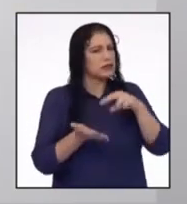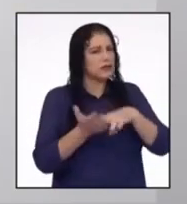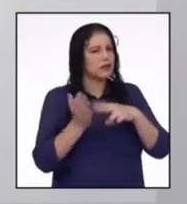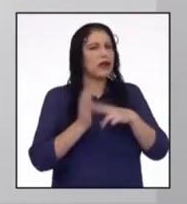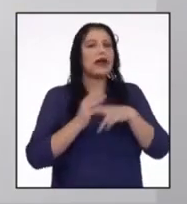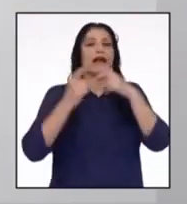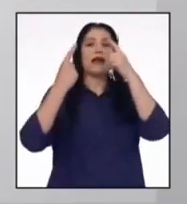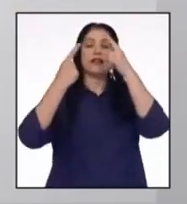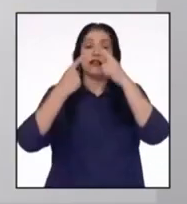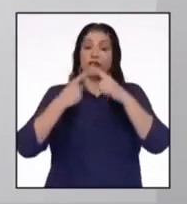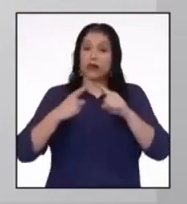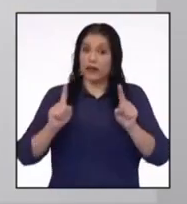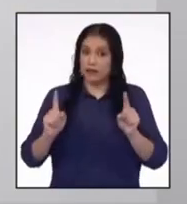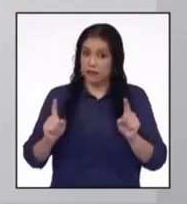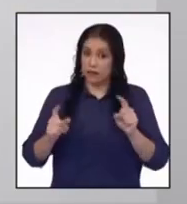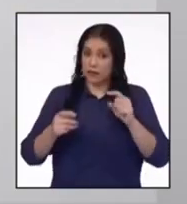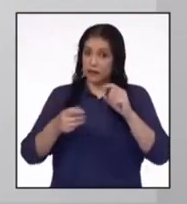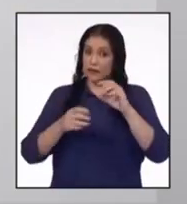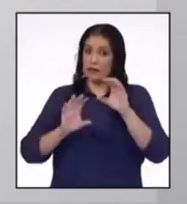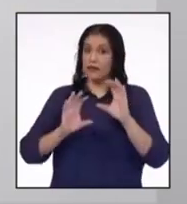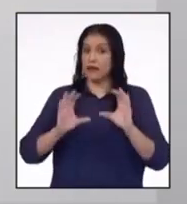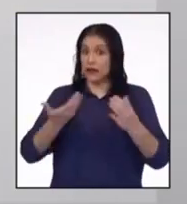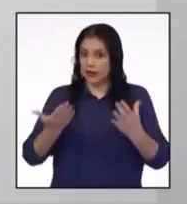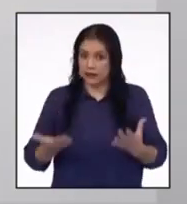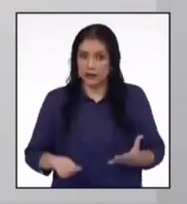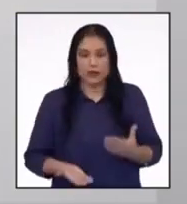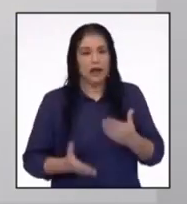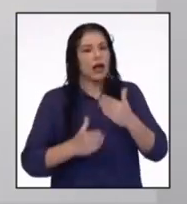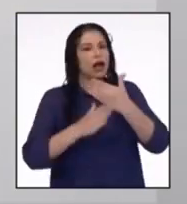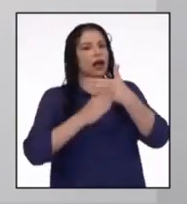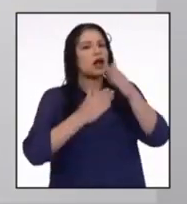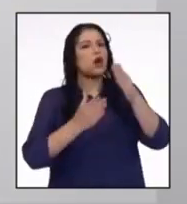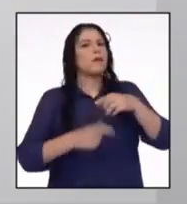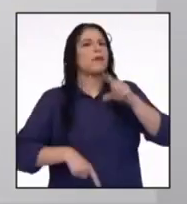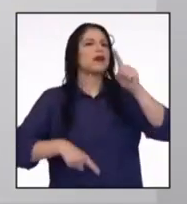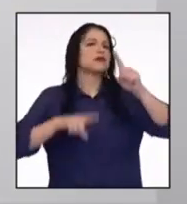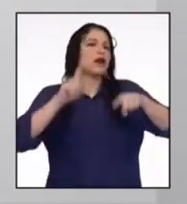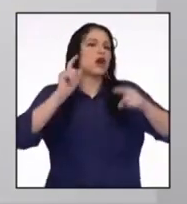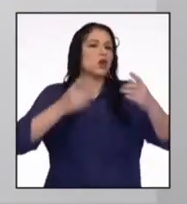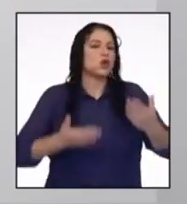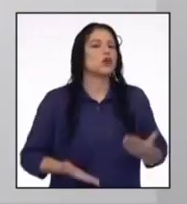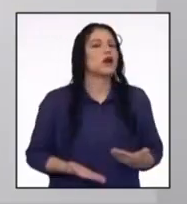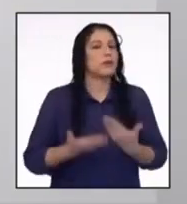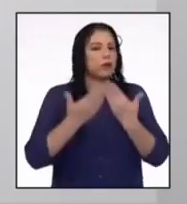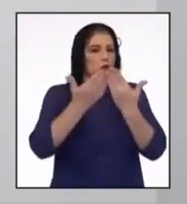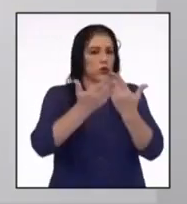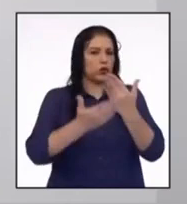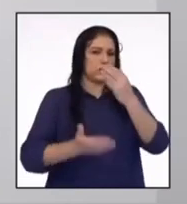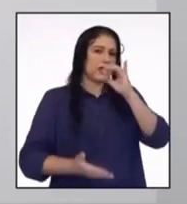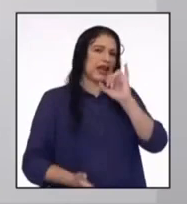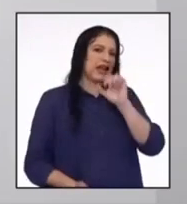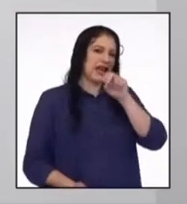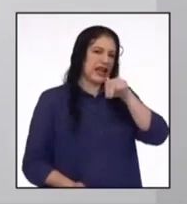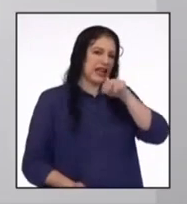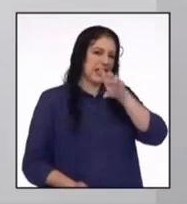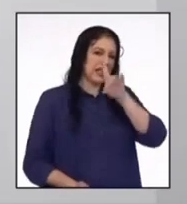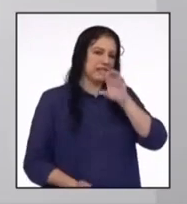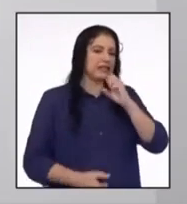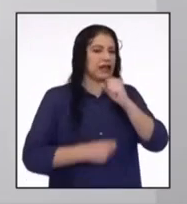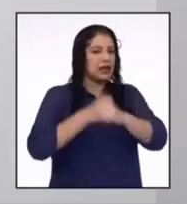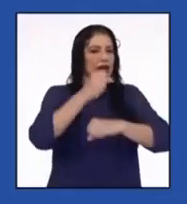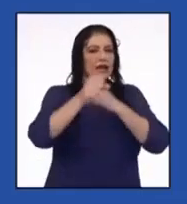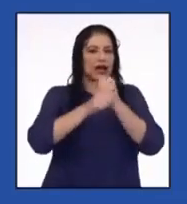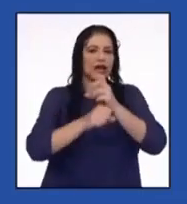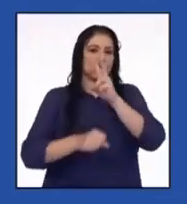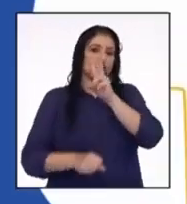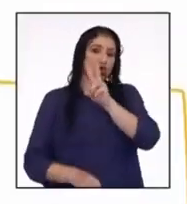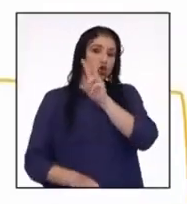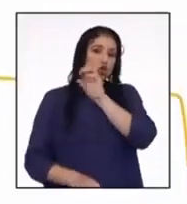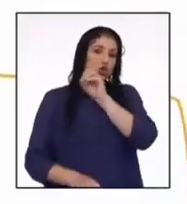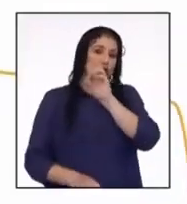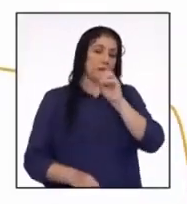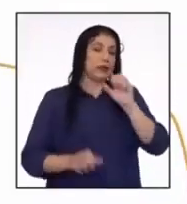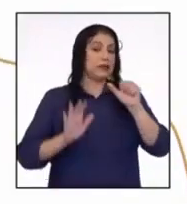de diversos tipos, les comparto algunos que propuso el INDECI en el año